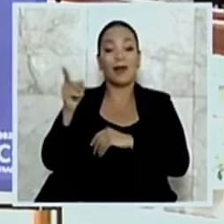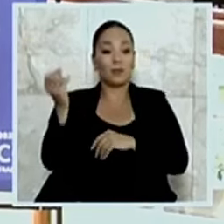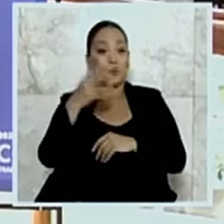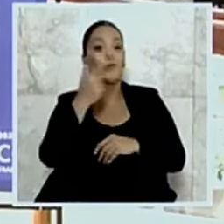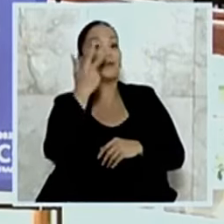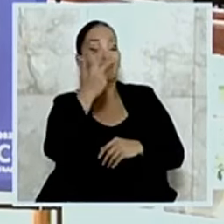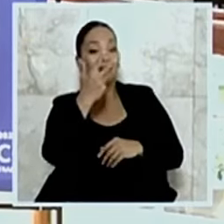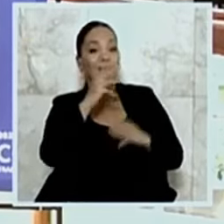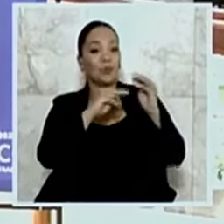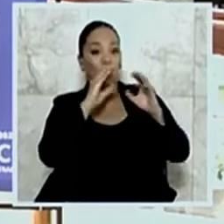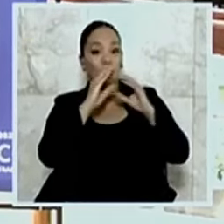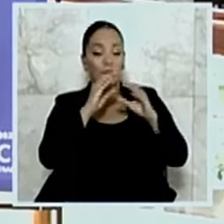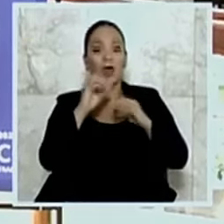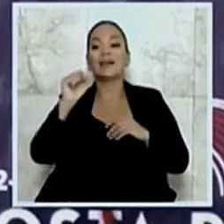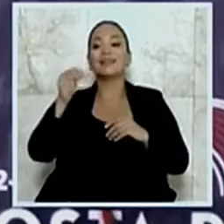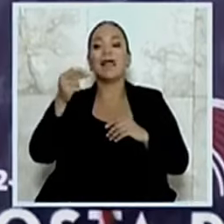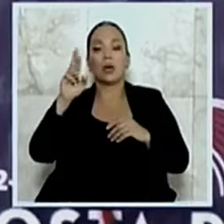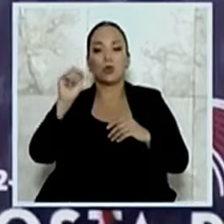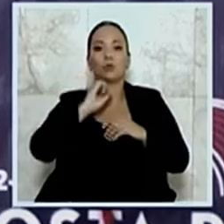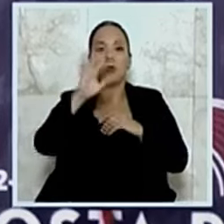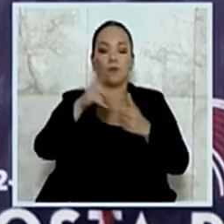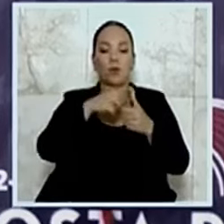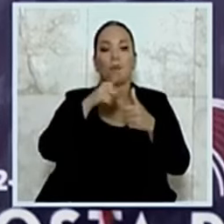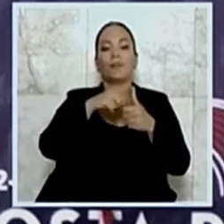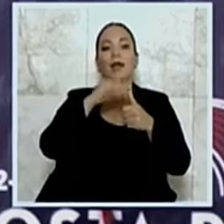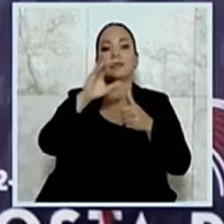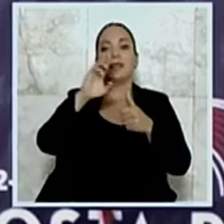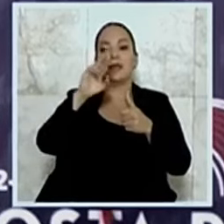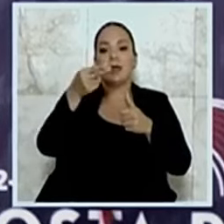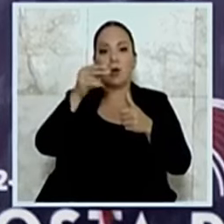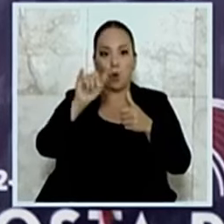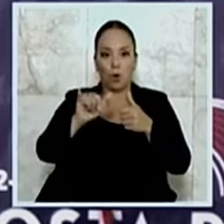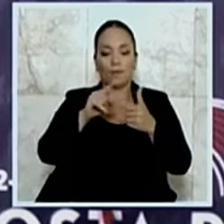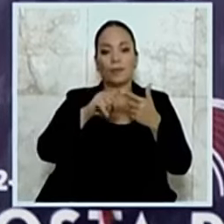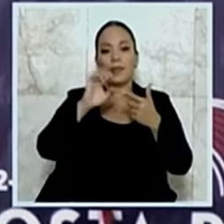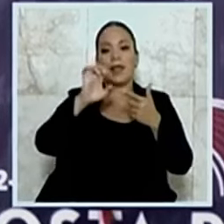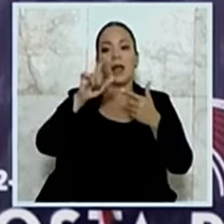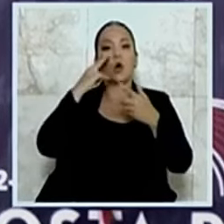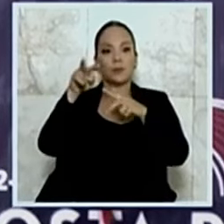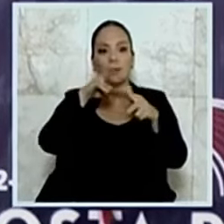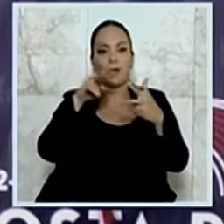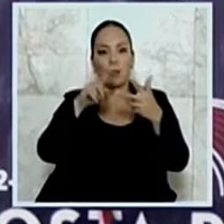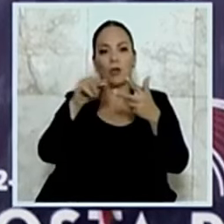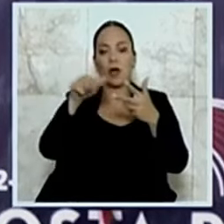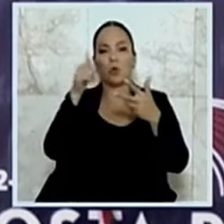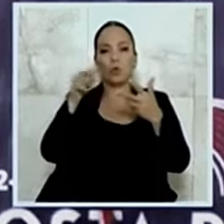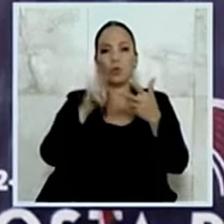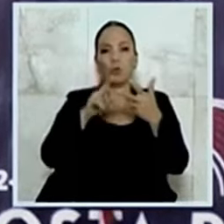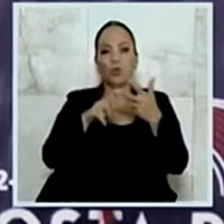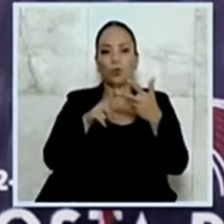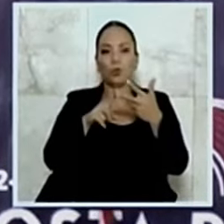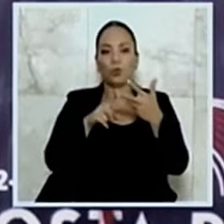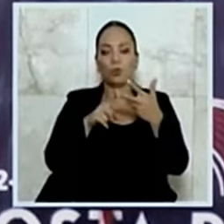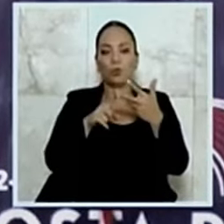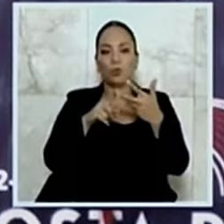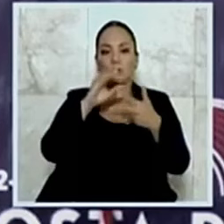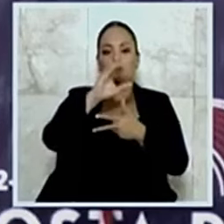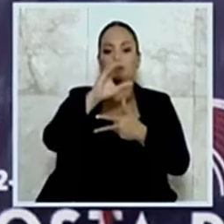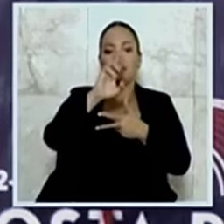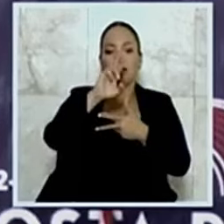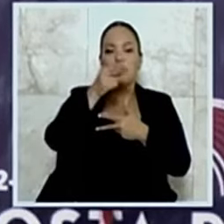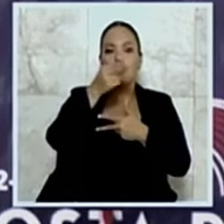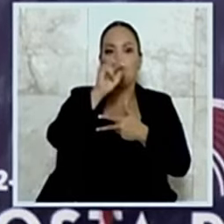sean públicas. Es decir, eso se lo envió esta señora Sharon a 3 medios, a CR